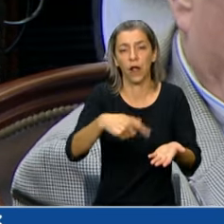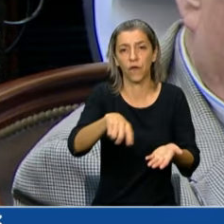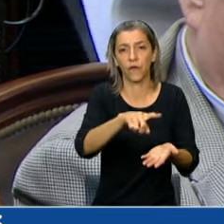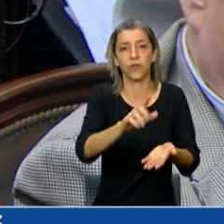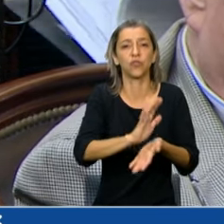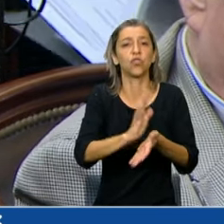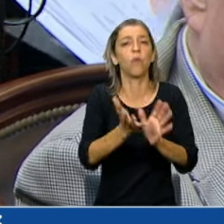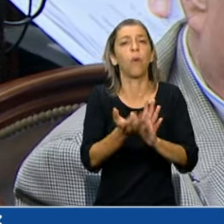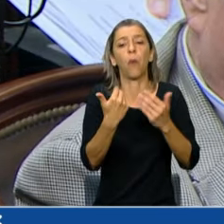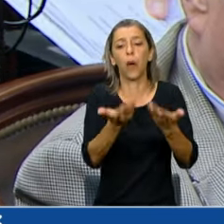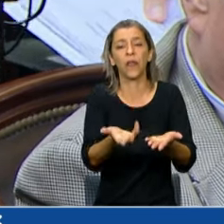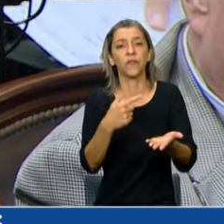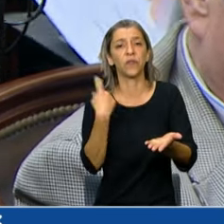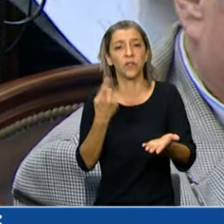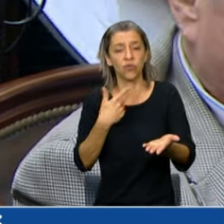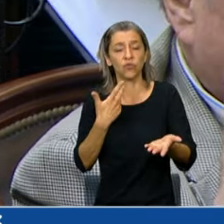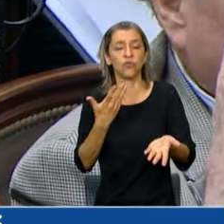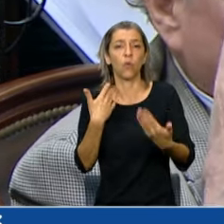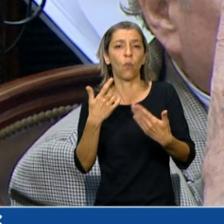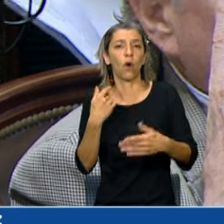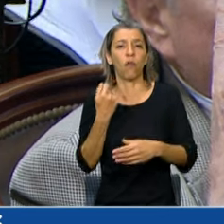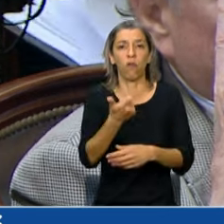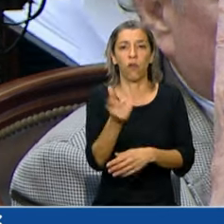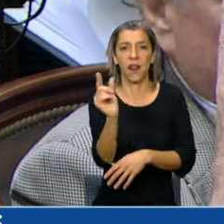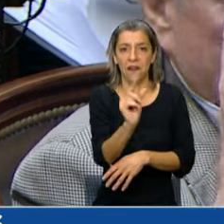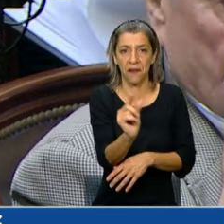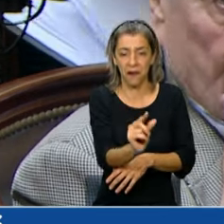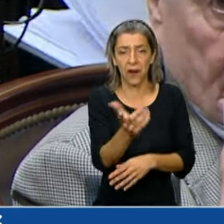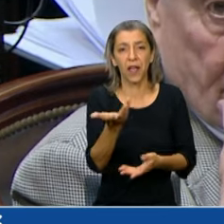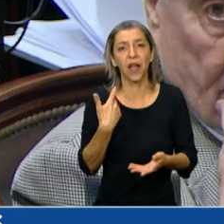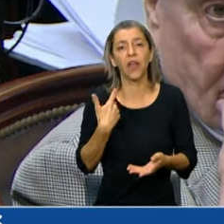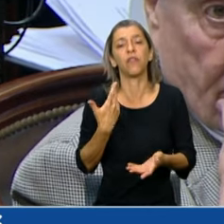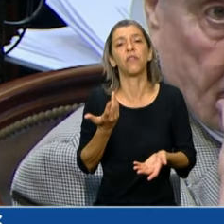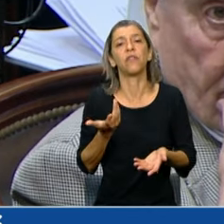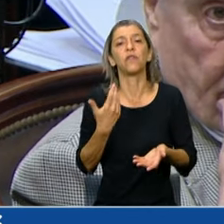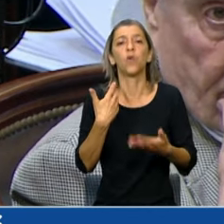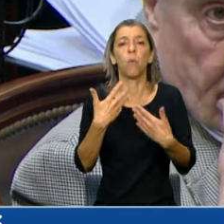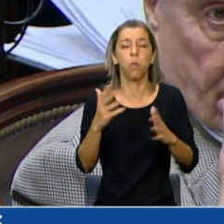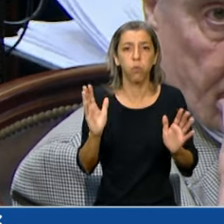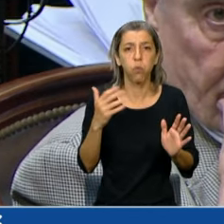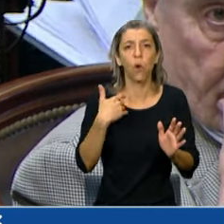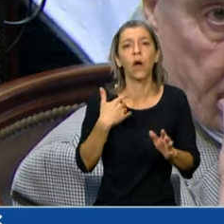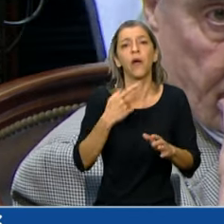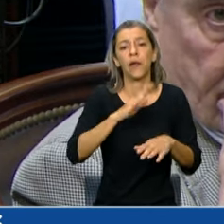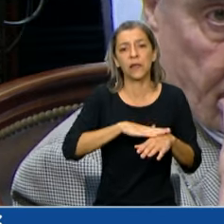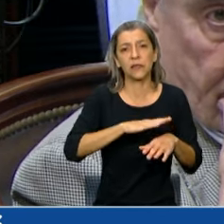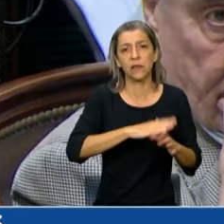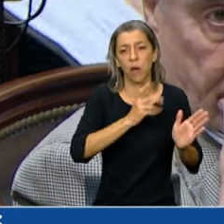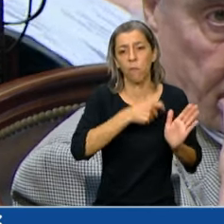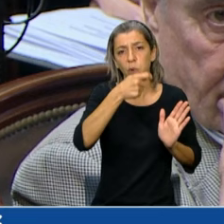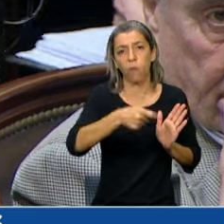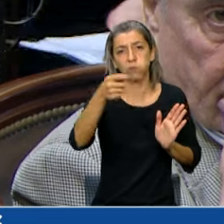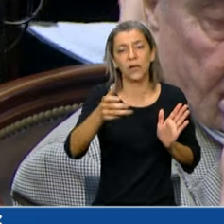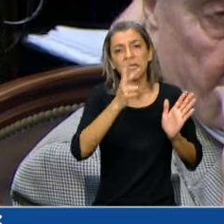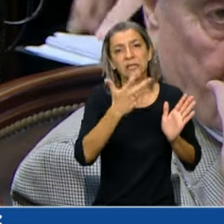créditos Fiscales por las inversiones realizadas con una amortización en tres periodos fiscales una